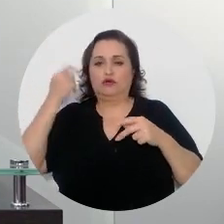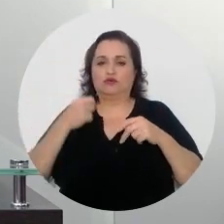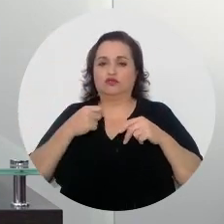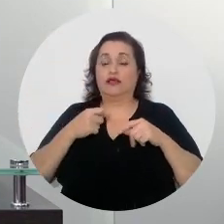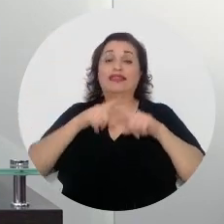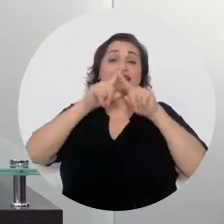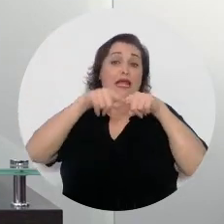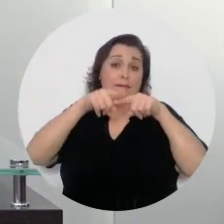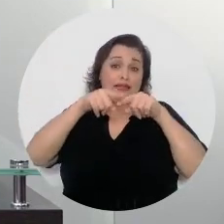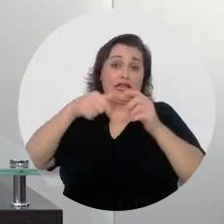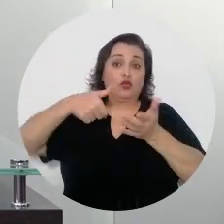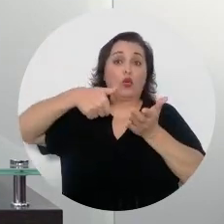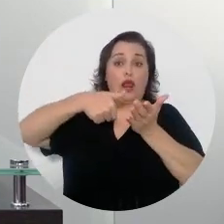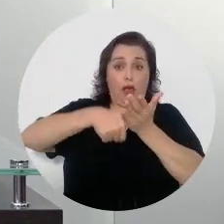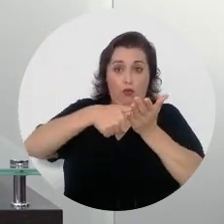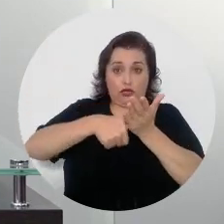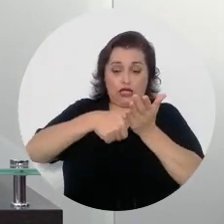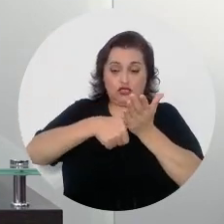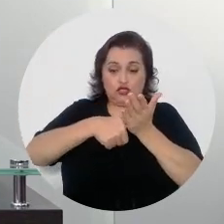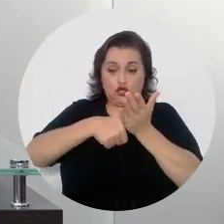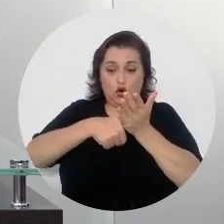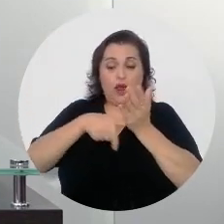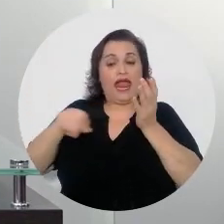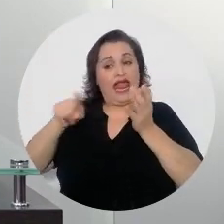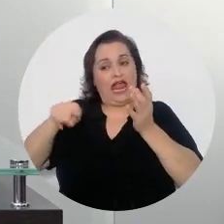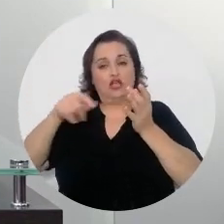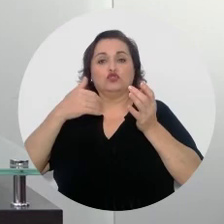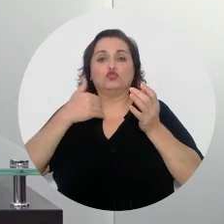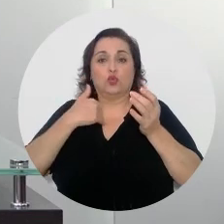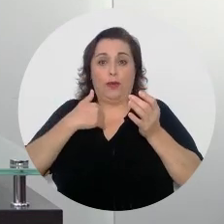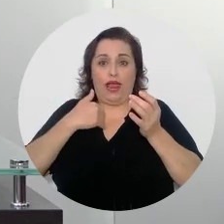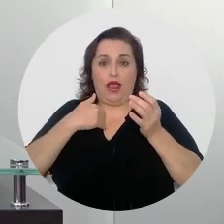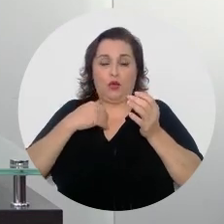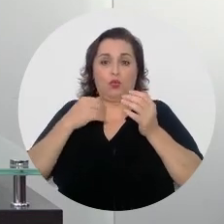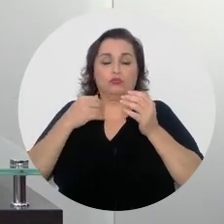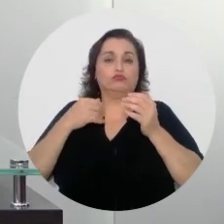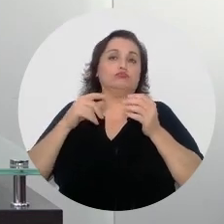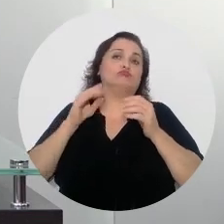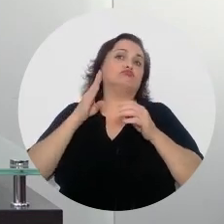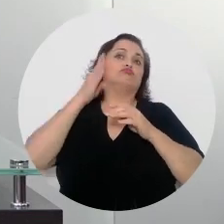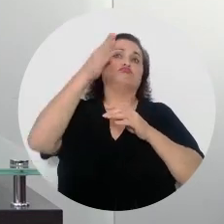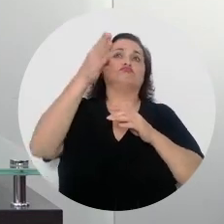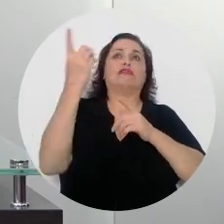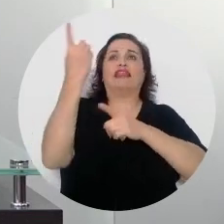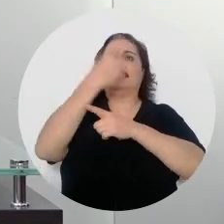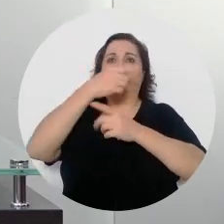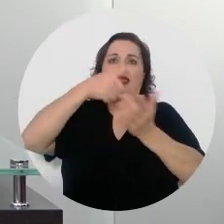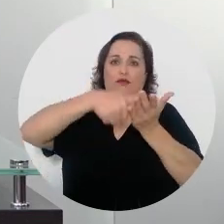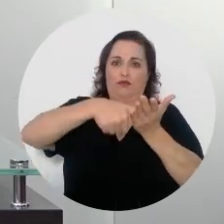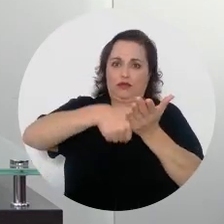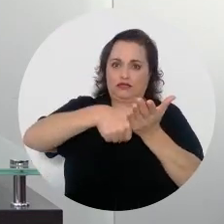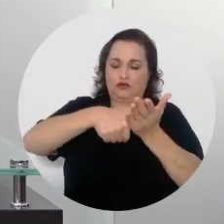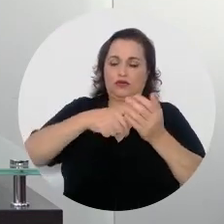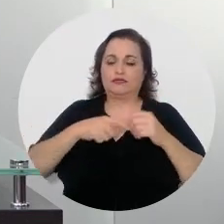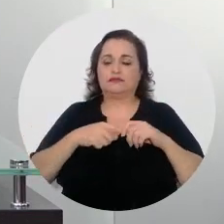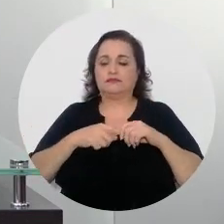partidos políticos, según la votación que estos obtuvieron en las urnas.